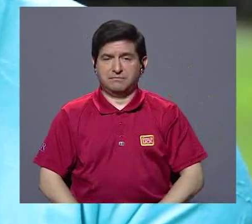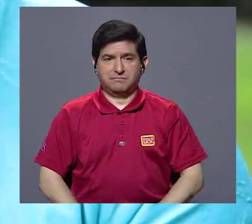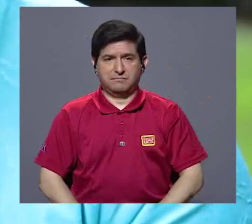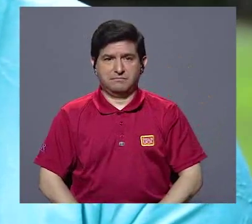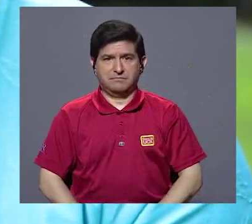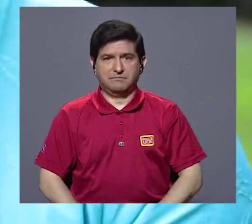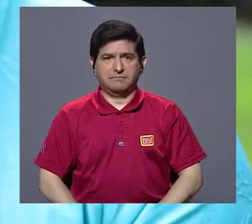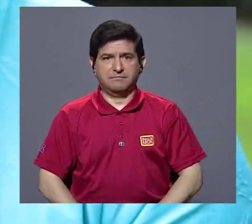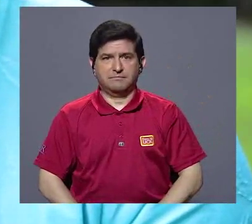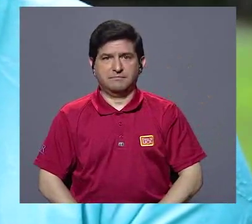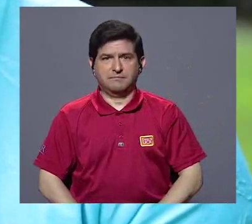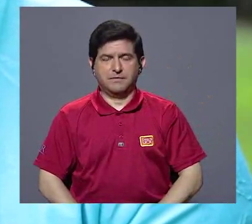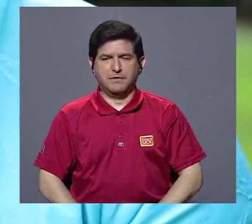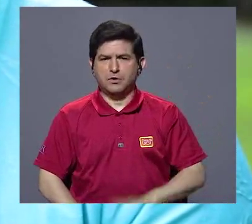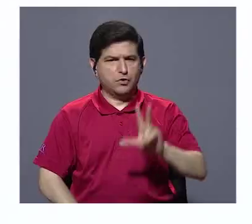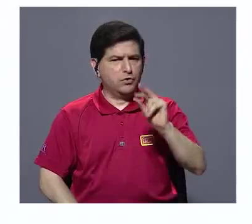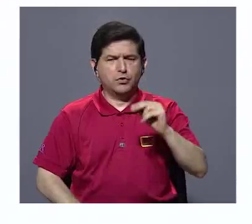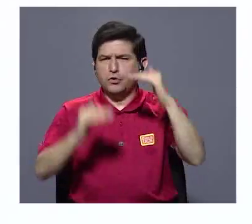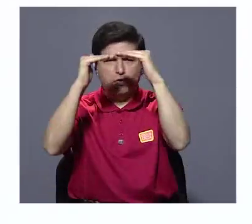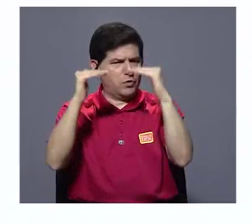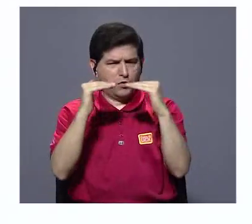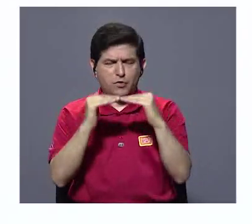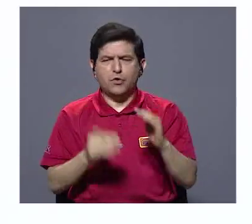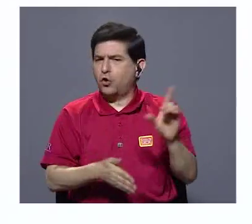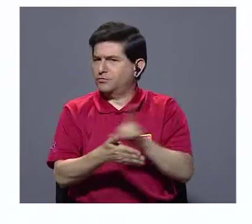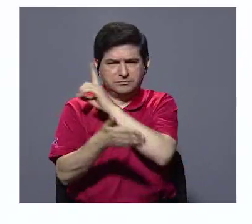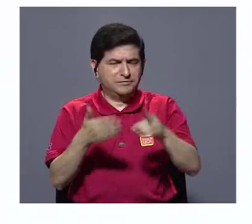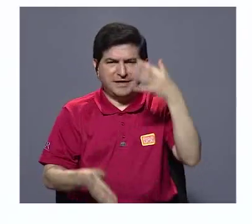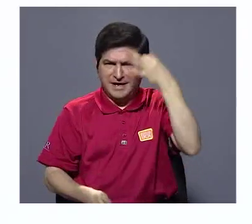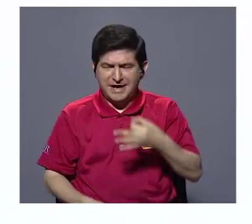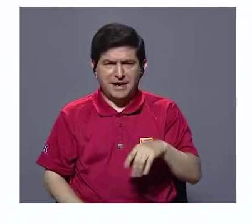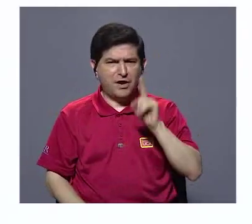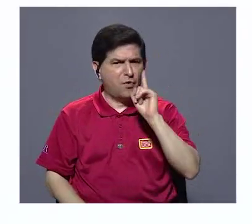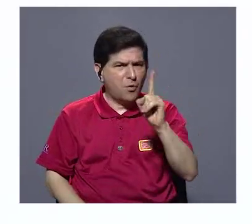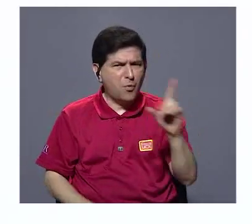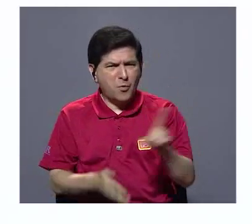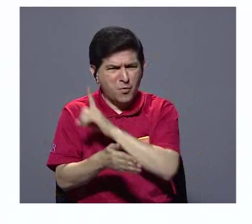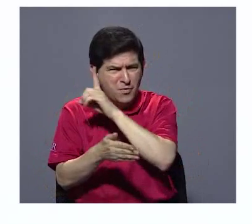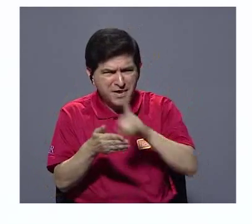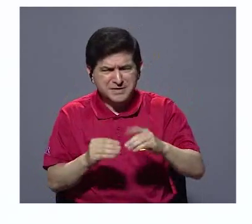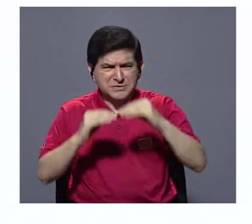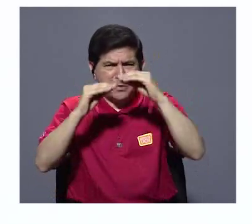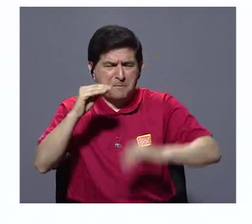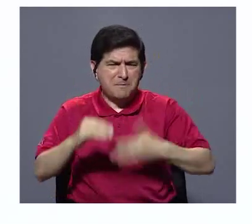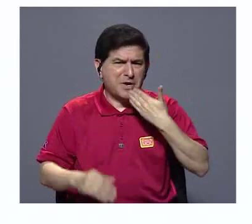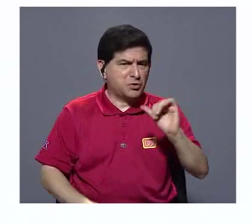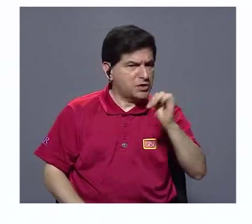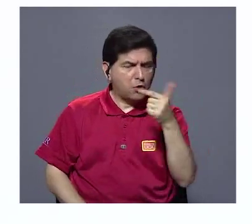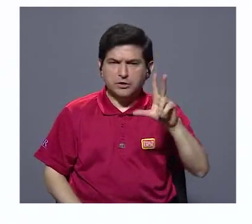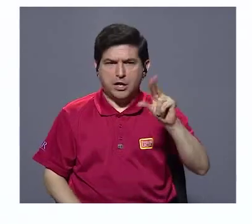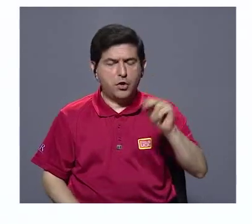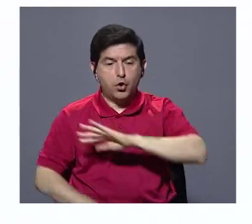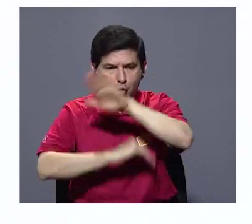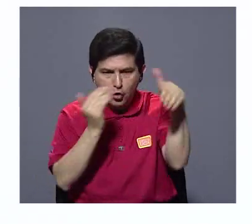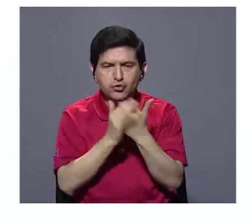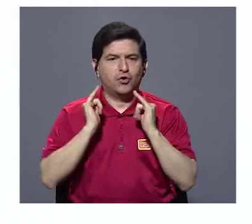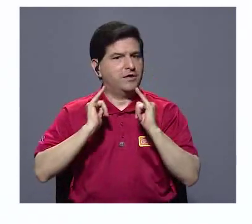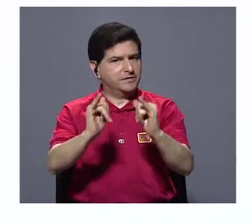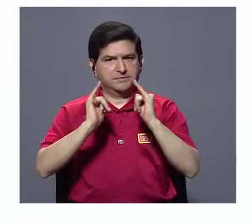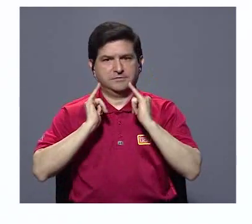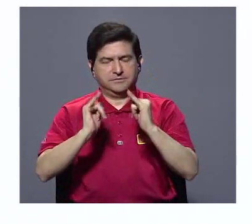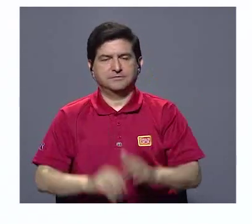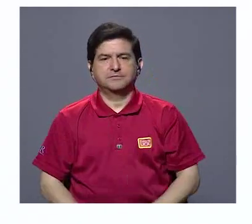acá. ¿Ves? No voy a atreverme a jerarquizar la discriminación porque creo que no hay una que sea menos mala que la otra, ¿me